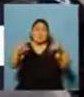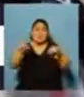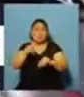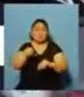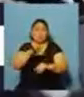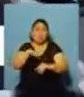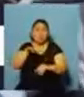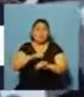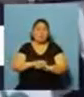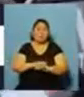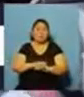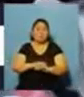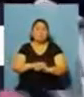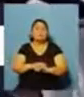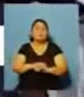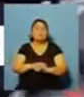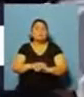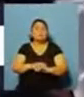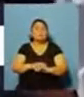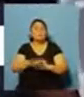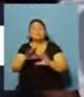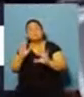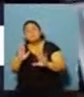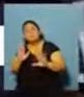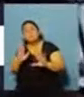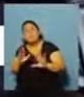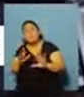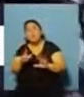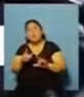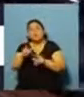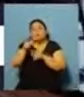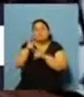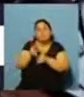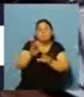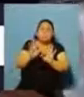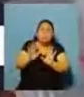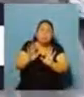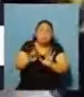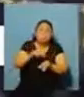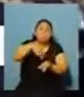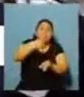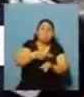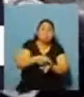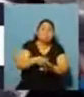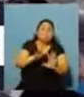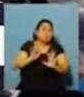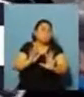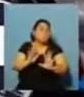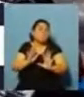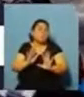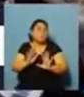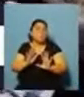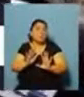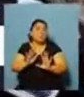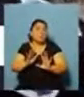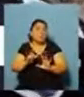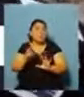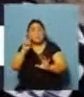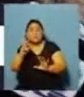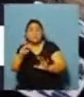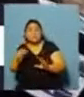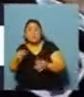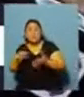Jefe, tengo entendido que hay una niña lesionada con arma de fuego, nos dicen también que hay otro hospitalizado en Jujuy. Bueno, a raíz de eso, de ese